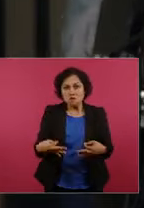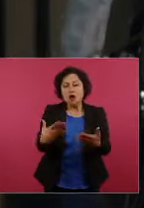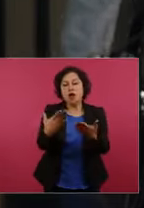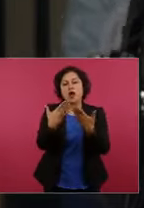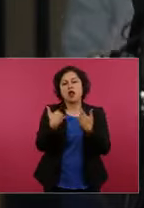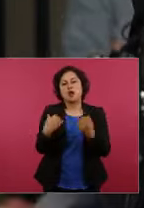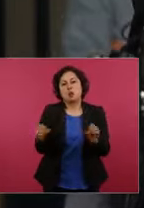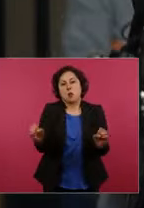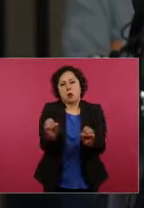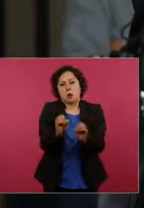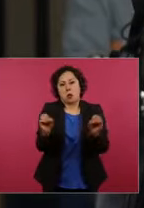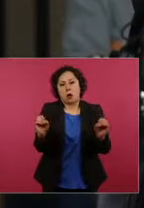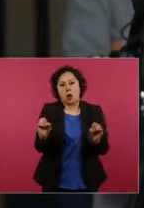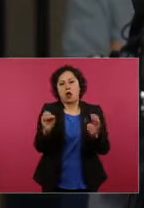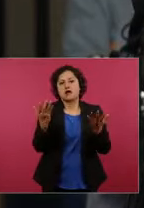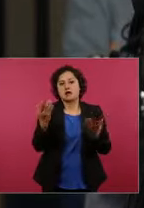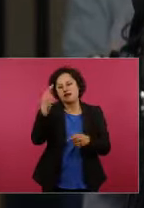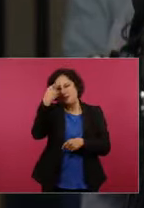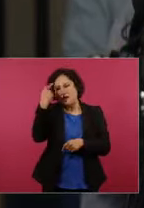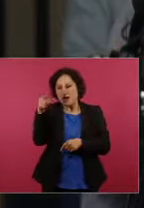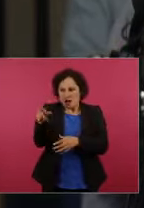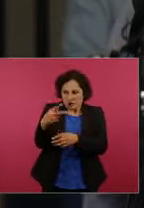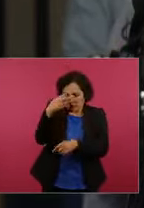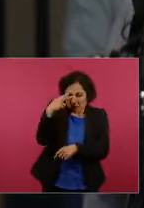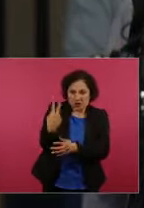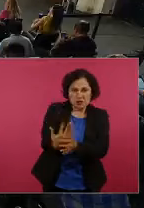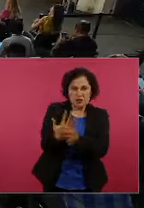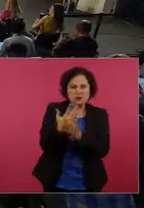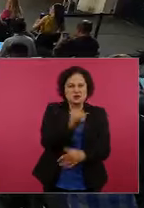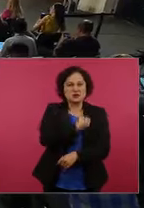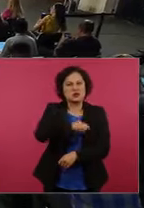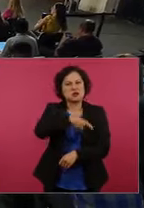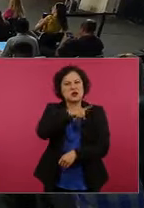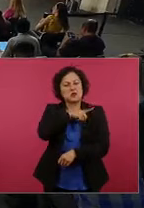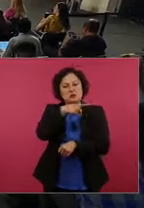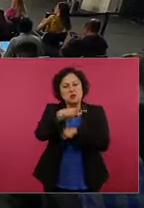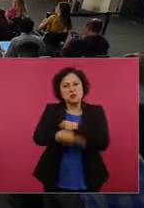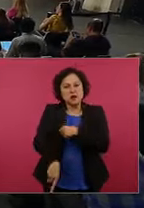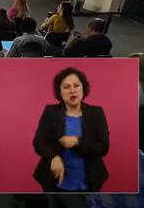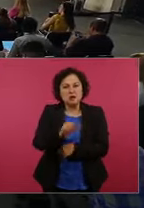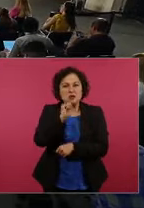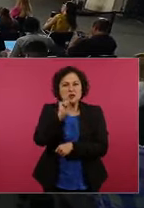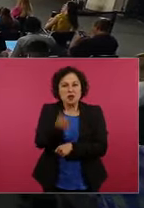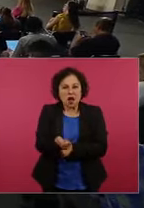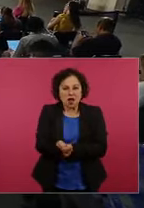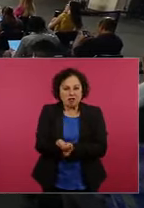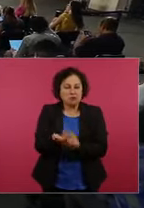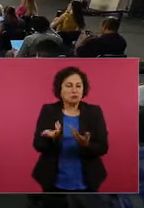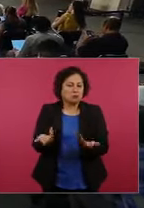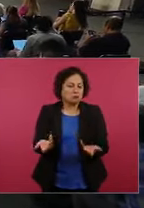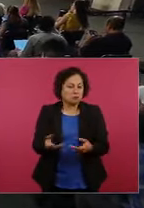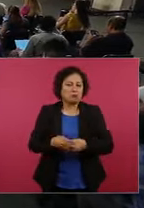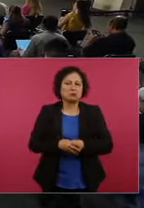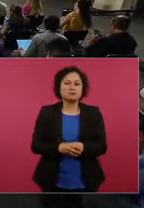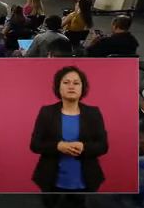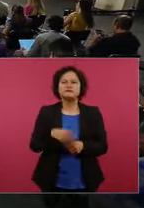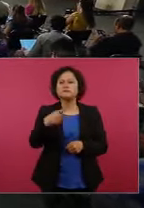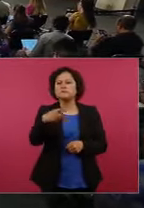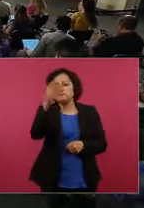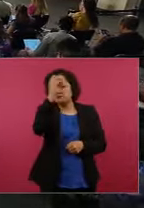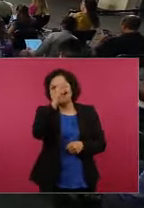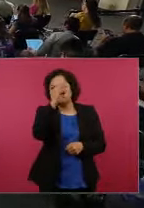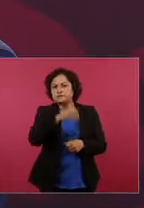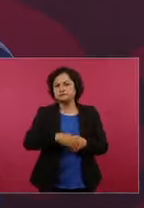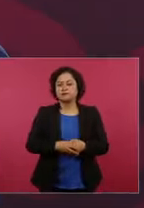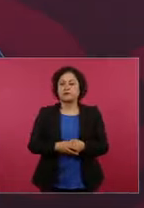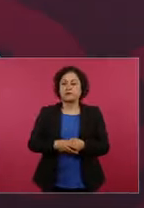daña la salud y que pues por ello pues se debe de prohibir. ¿Qué opinión le merece, presidente? Se está haciendo un análisis,